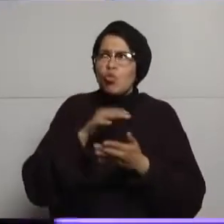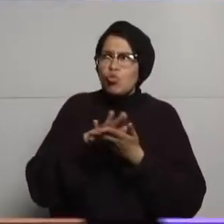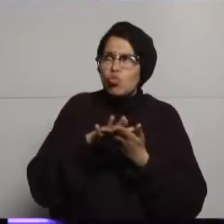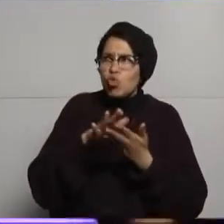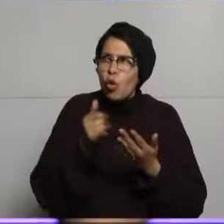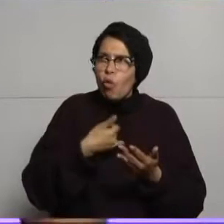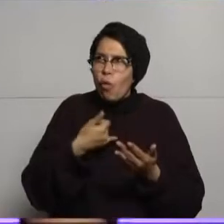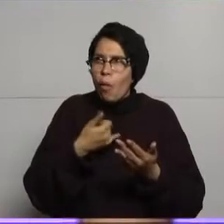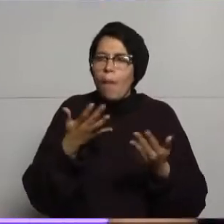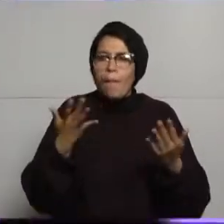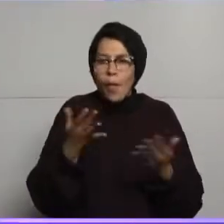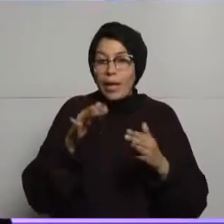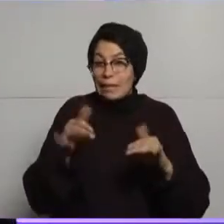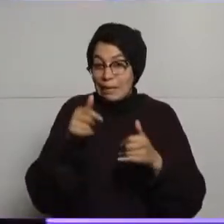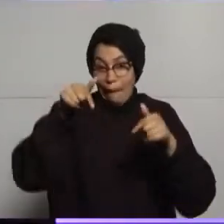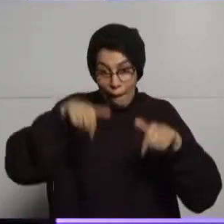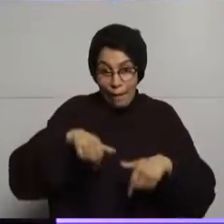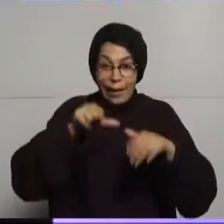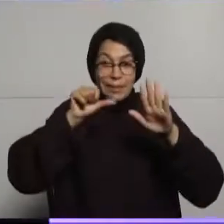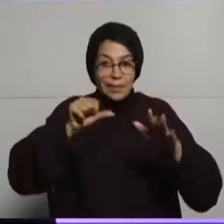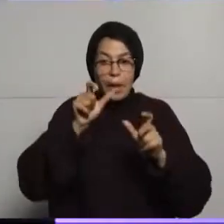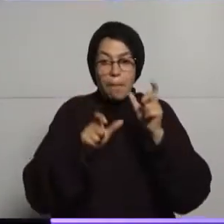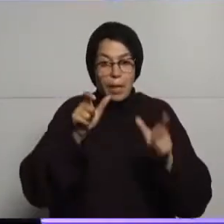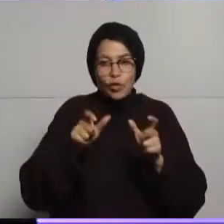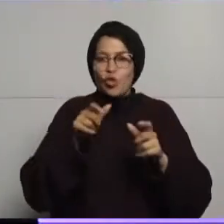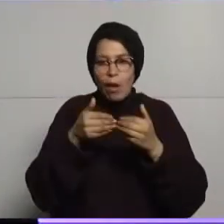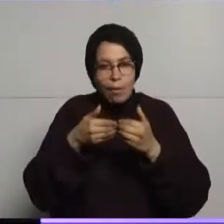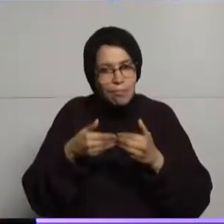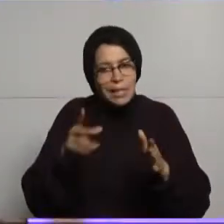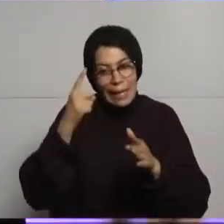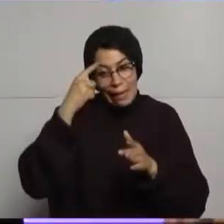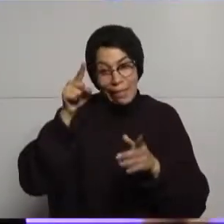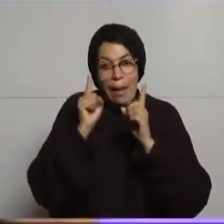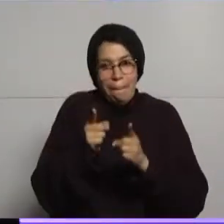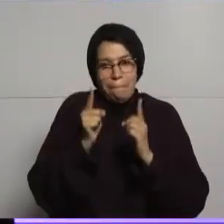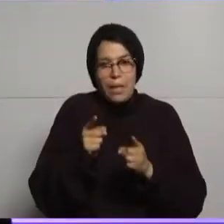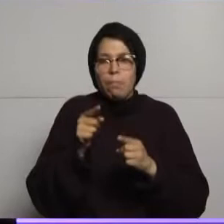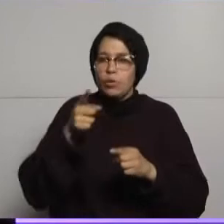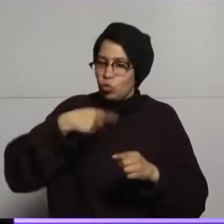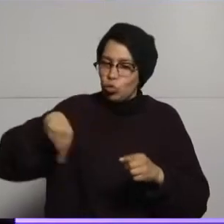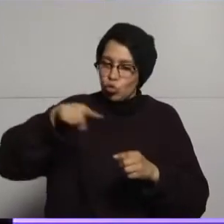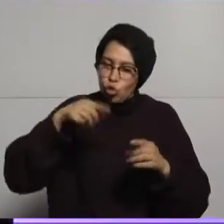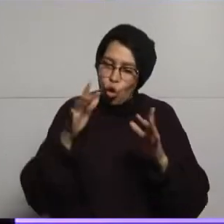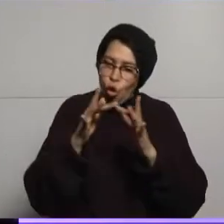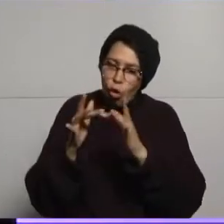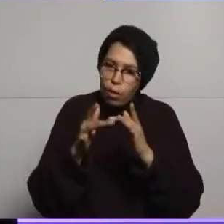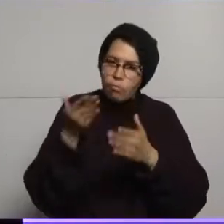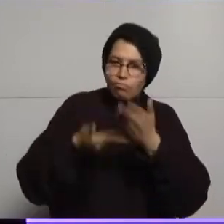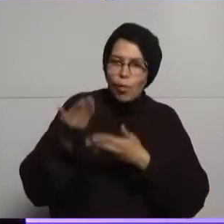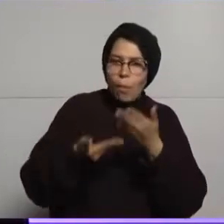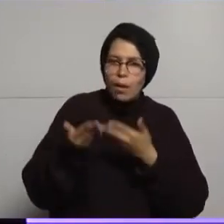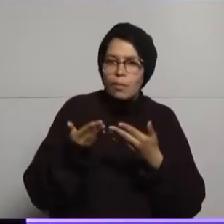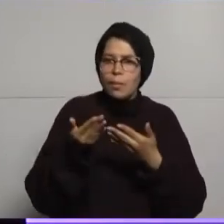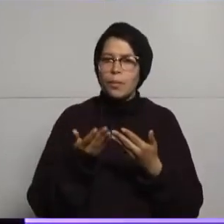personas de Uruguay hablando de eso. Nos contactamos todos y la rede,